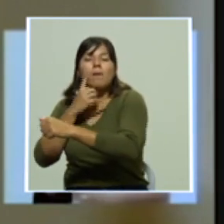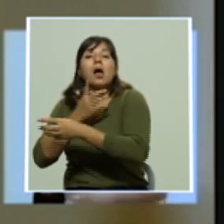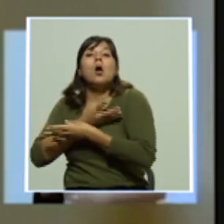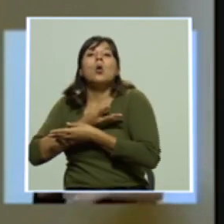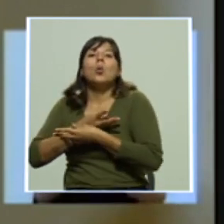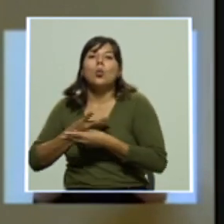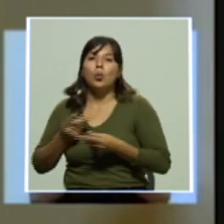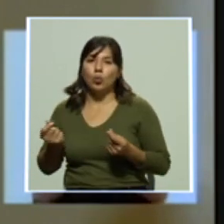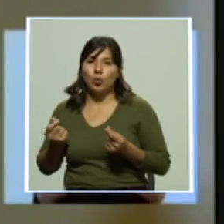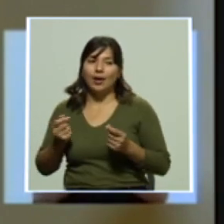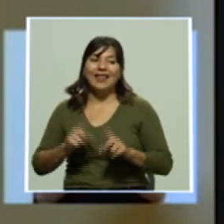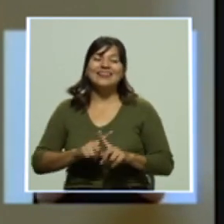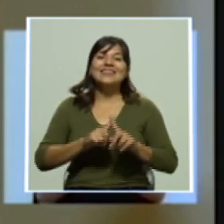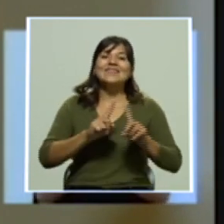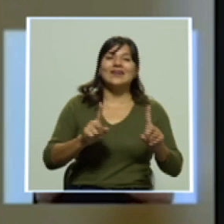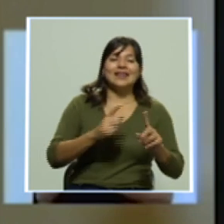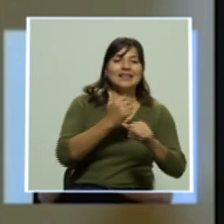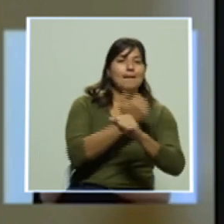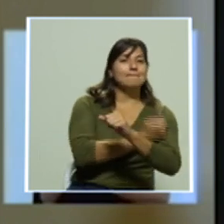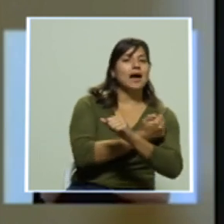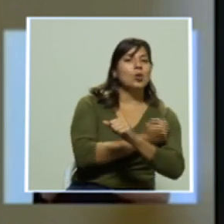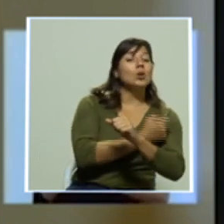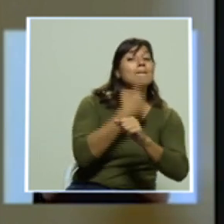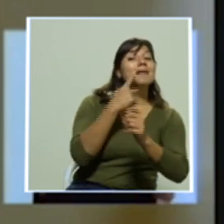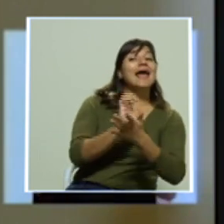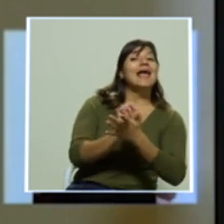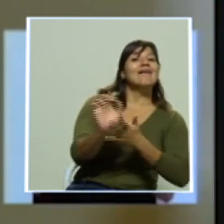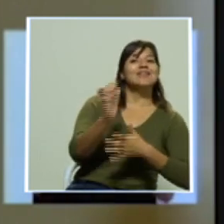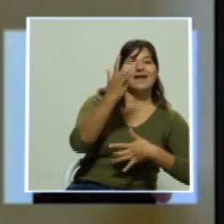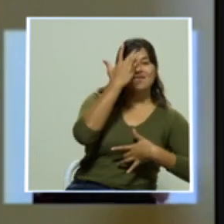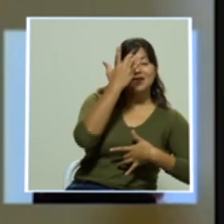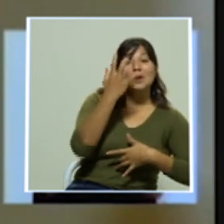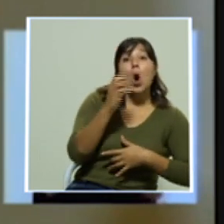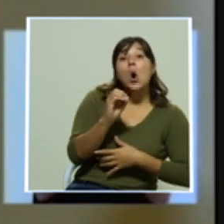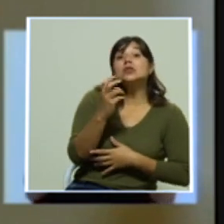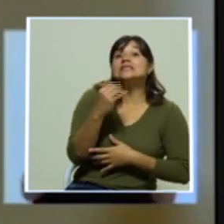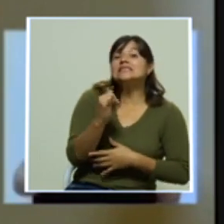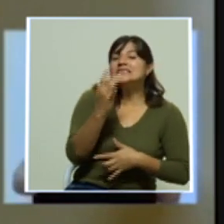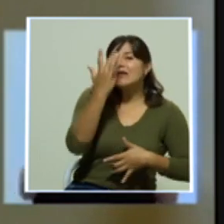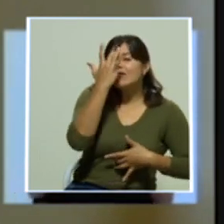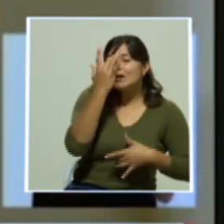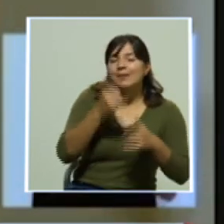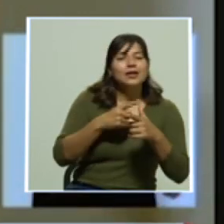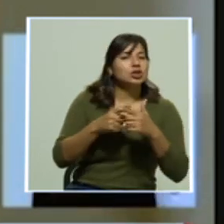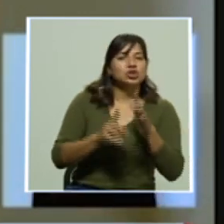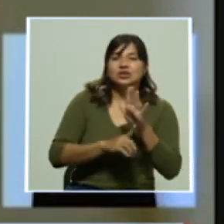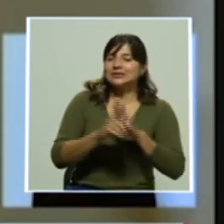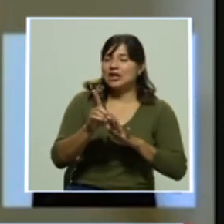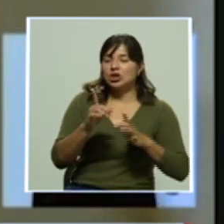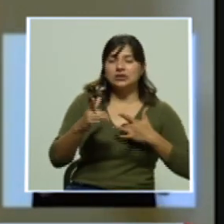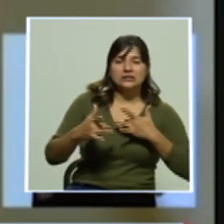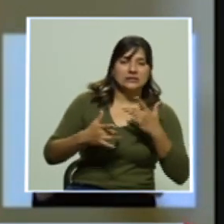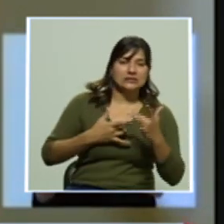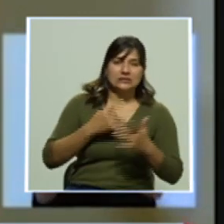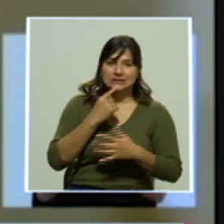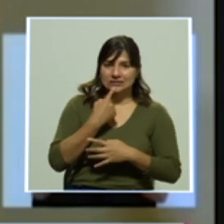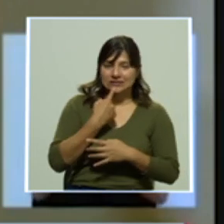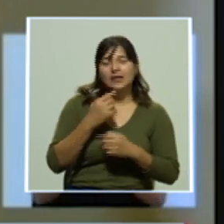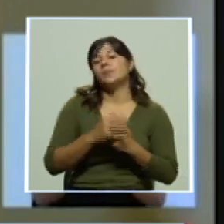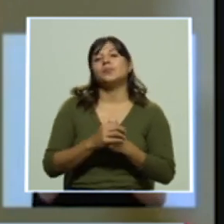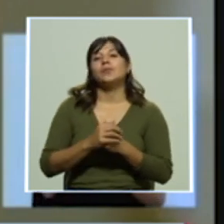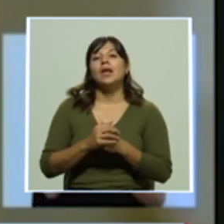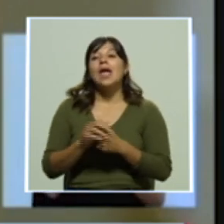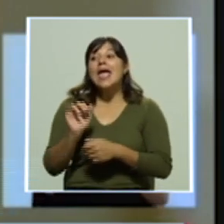equino, que son anticuerpos pero que son producidos fuera de la persona. Esta vacuna está en fase